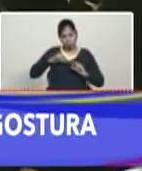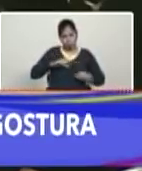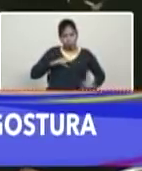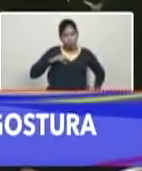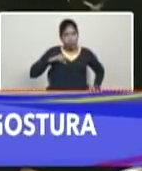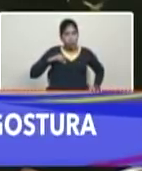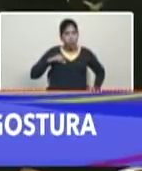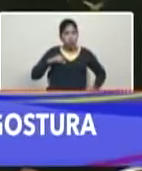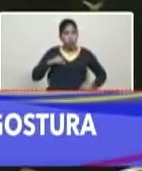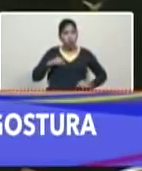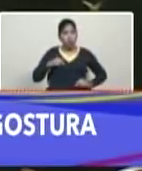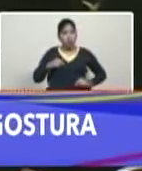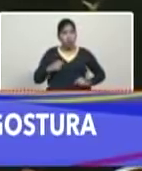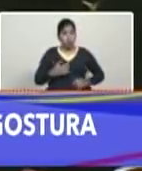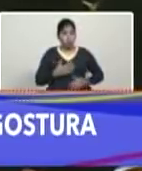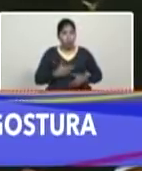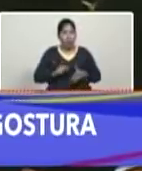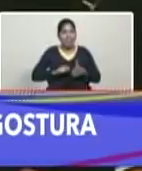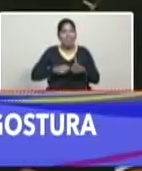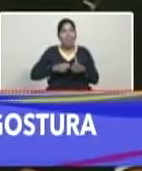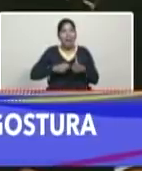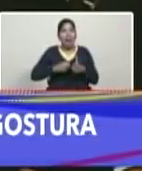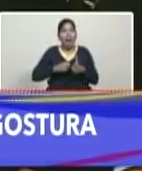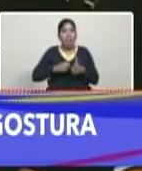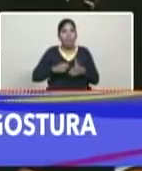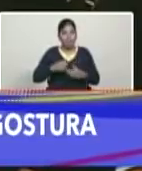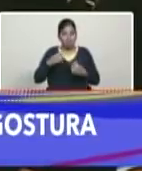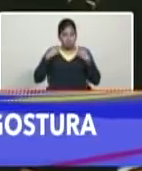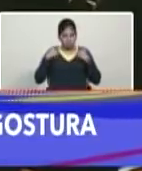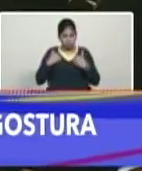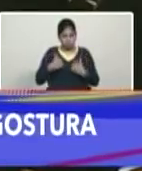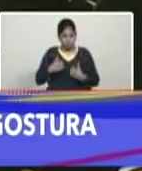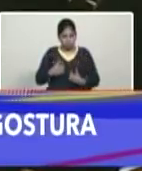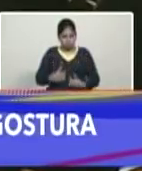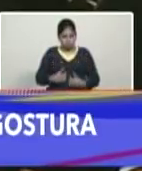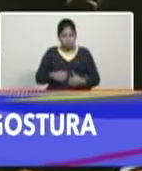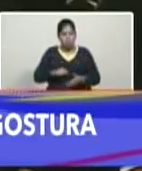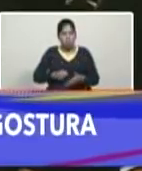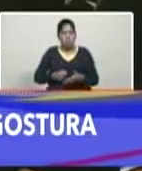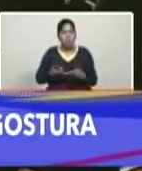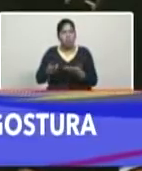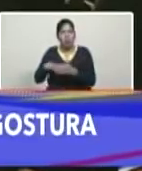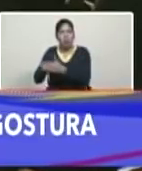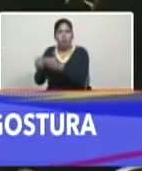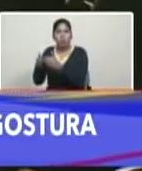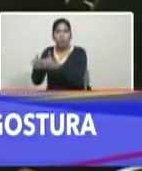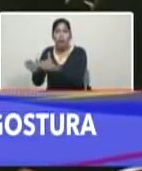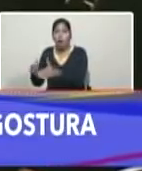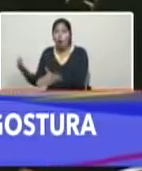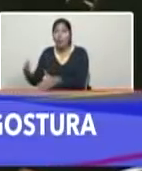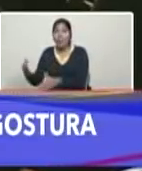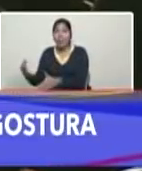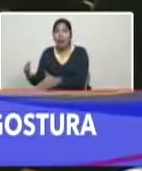esta llave sagrada que guarda el acta original del acta de independencia,